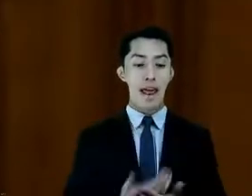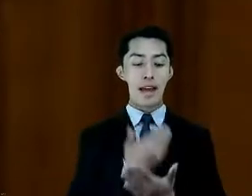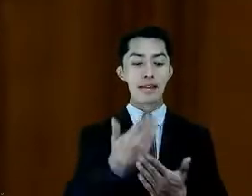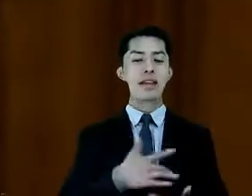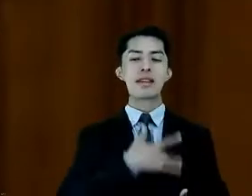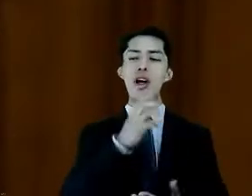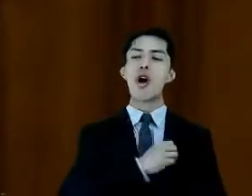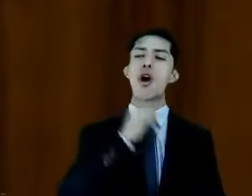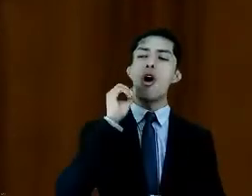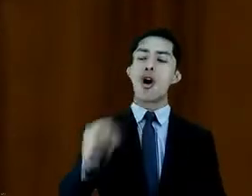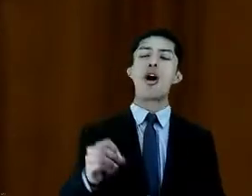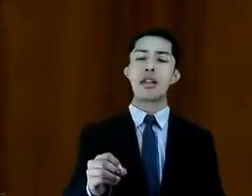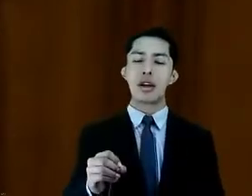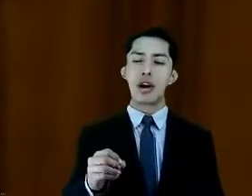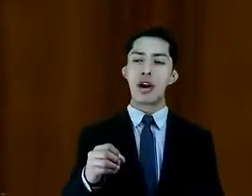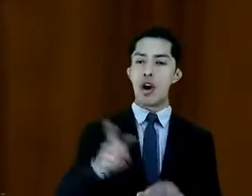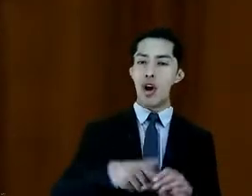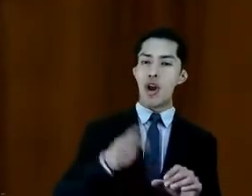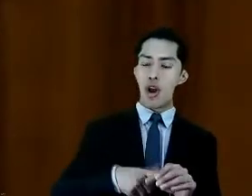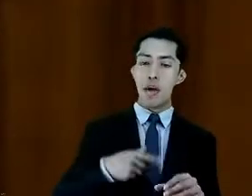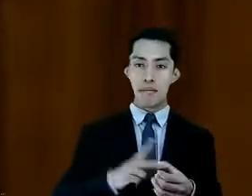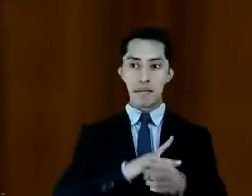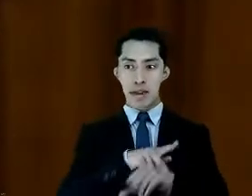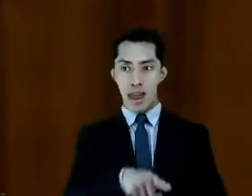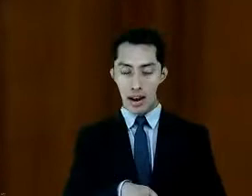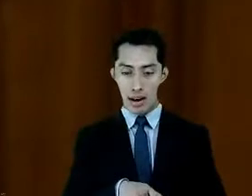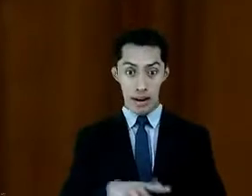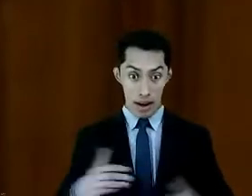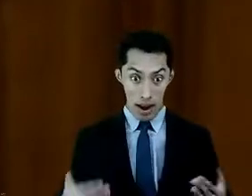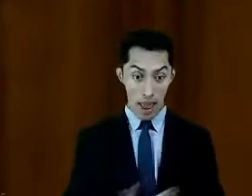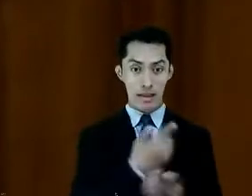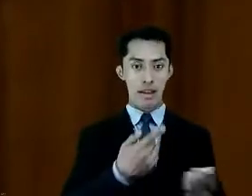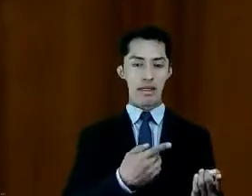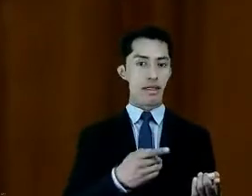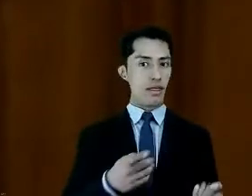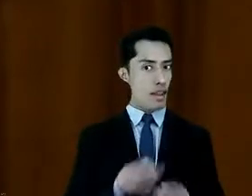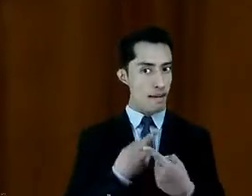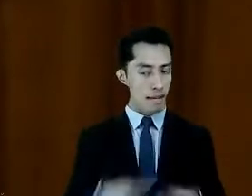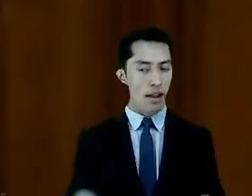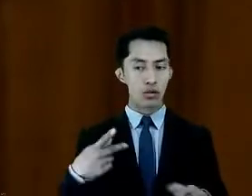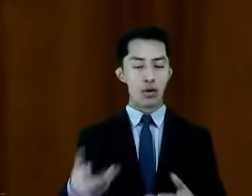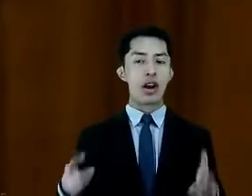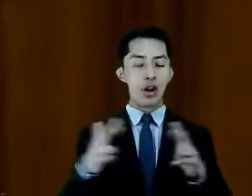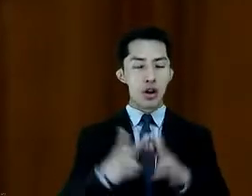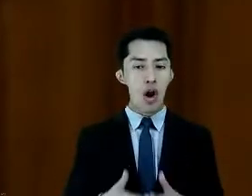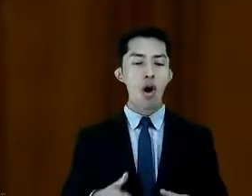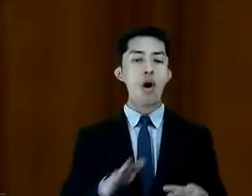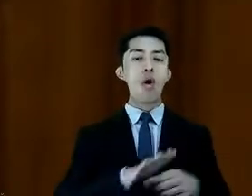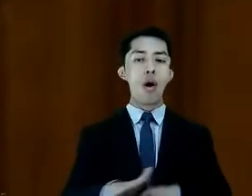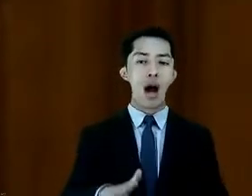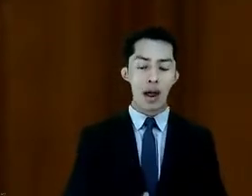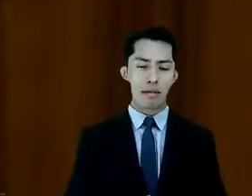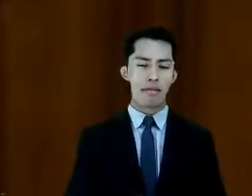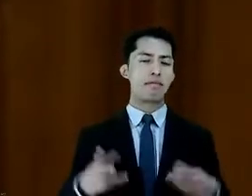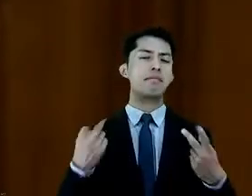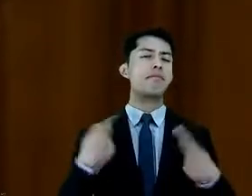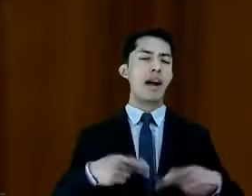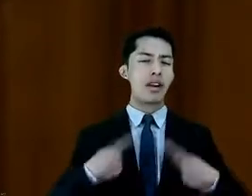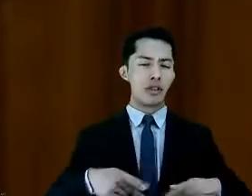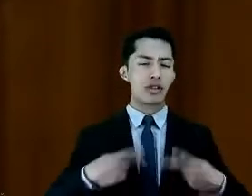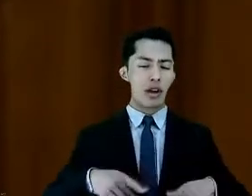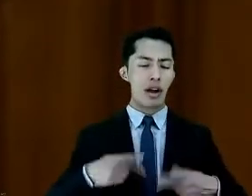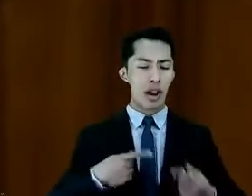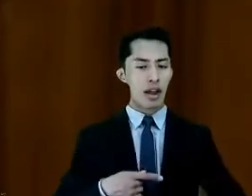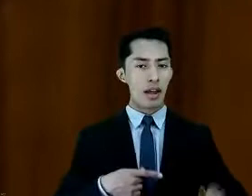otra persona por el color de su piel, su origen o su religión. La gente